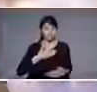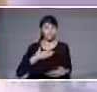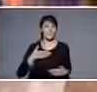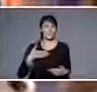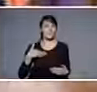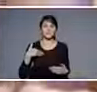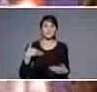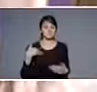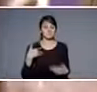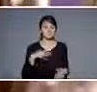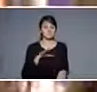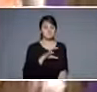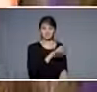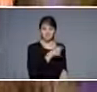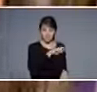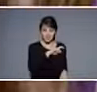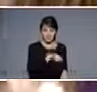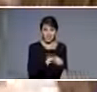estudiar, no es España el país